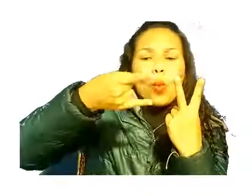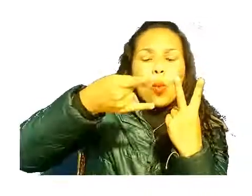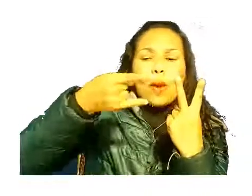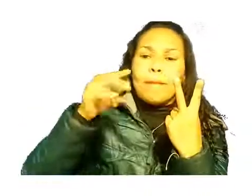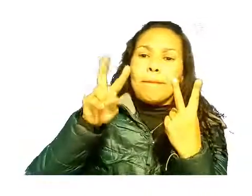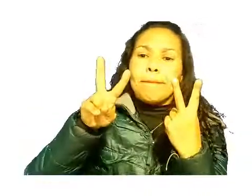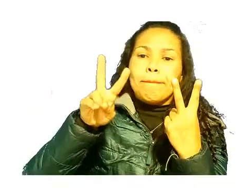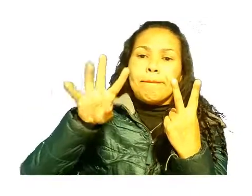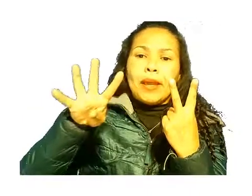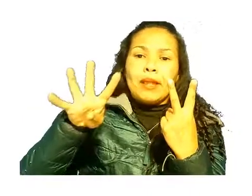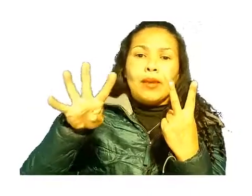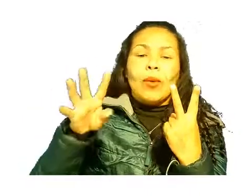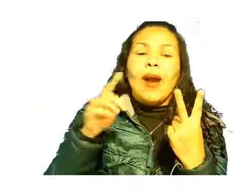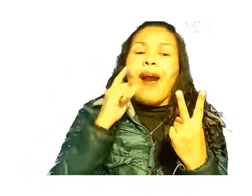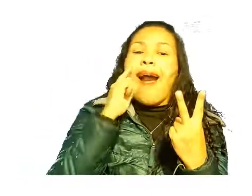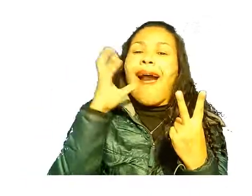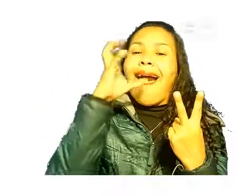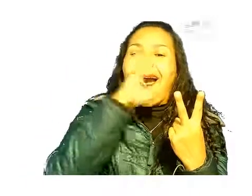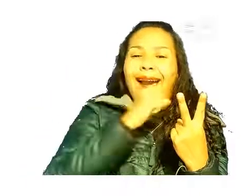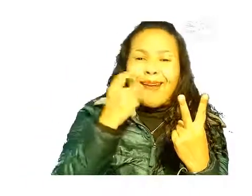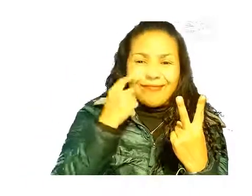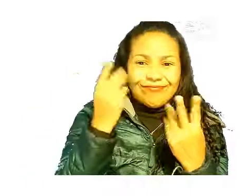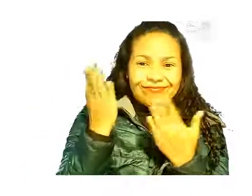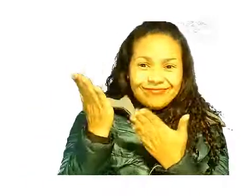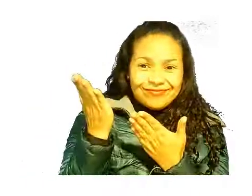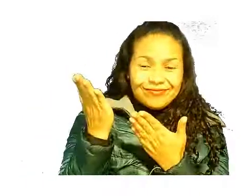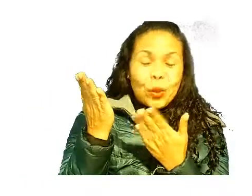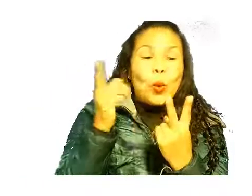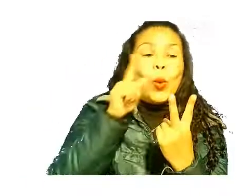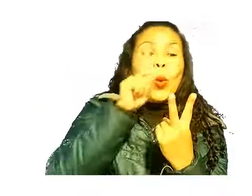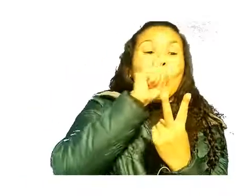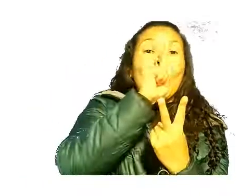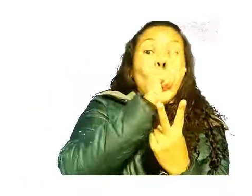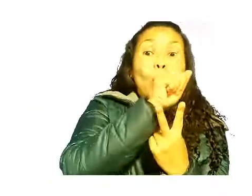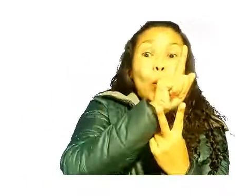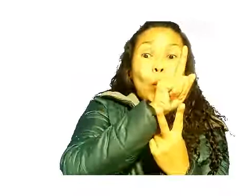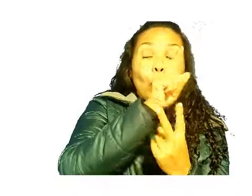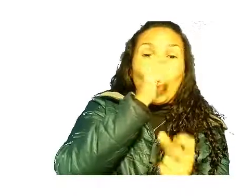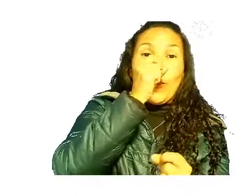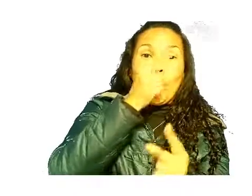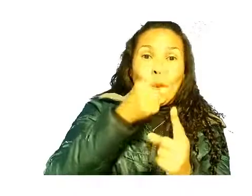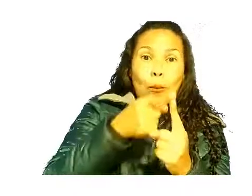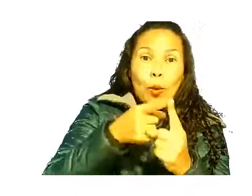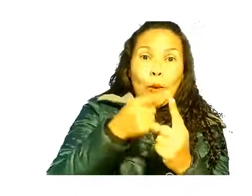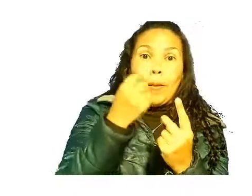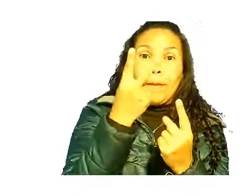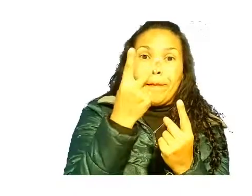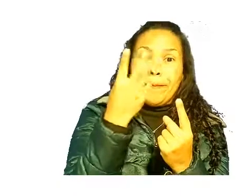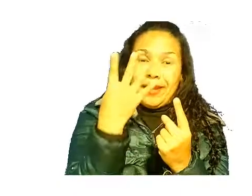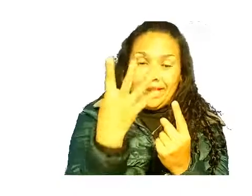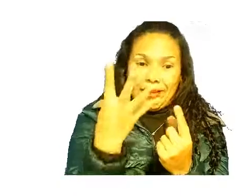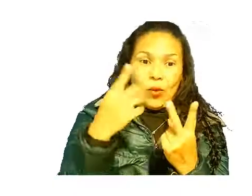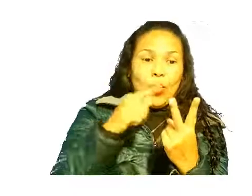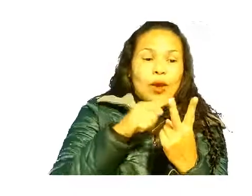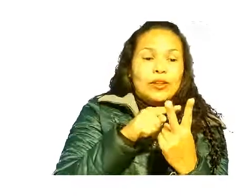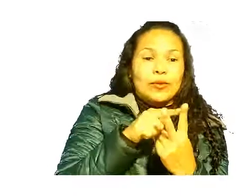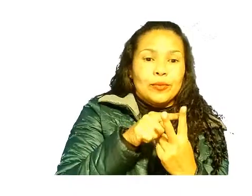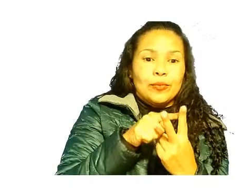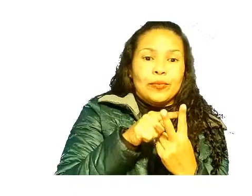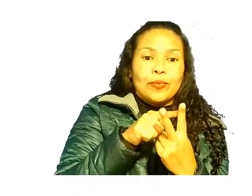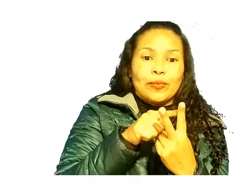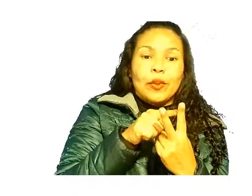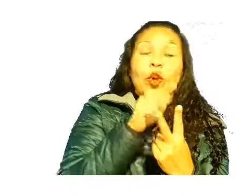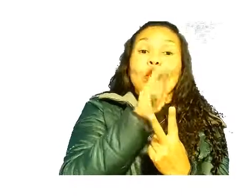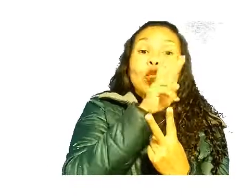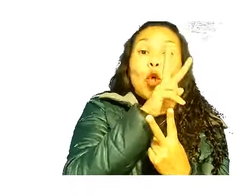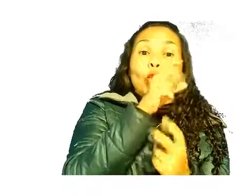producto del número 24? Entonces podemos ver 1 por 24, 2 por 12,